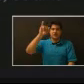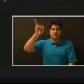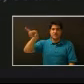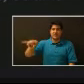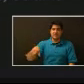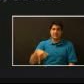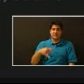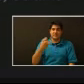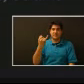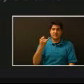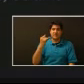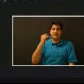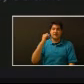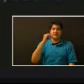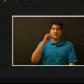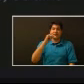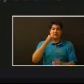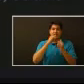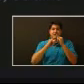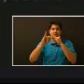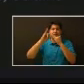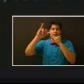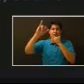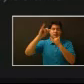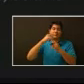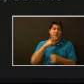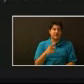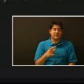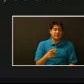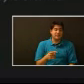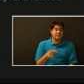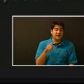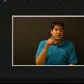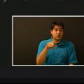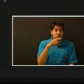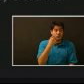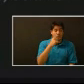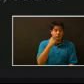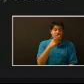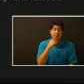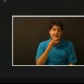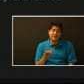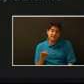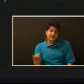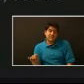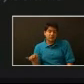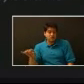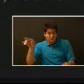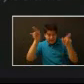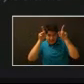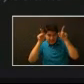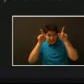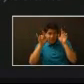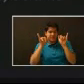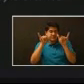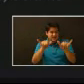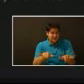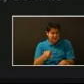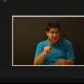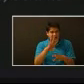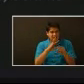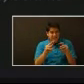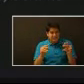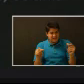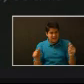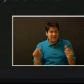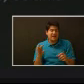mujeres, vuestros niños y vuestros ganados quedarán en la tierra que Moisés os ha dado a este lado del